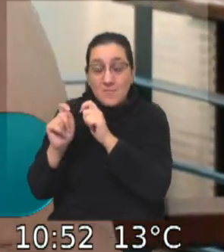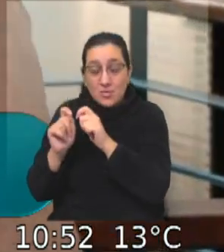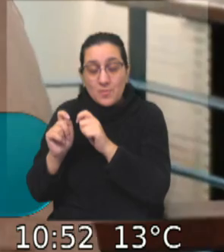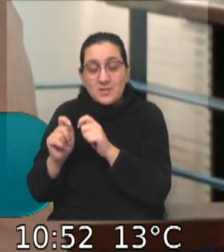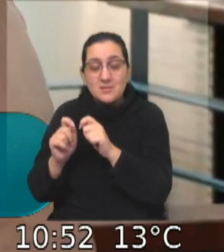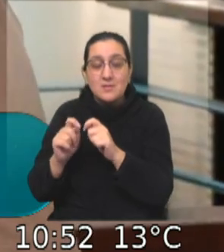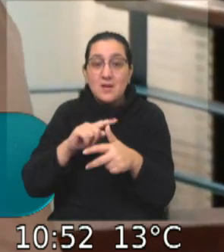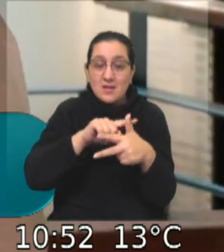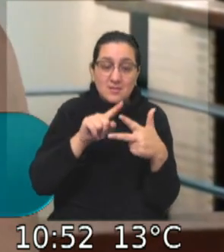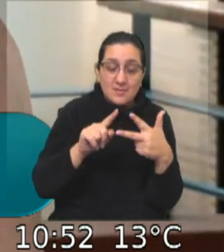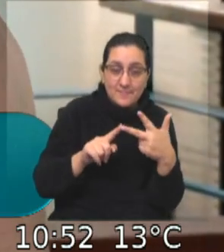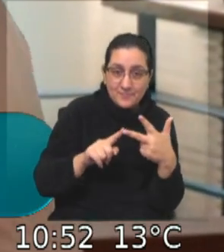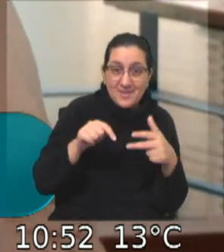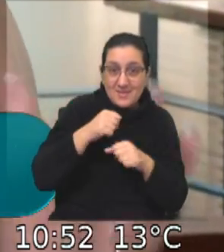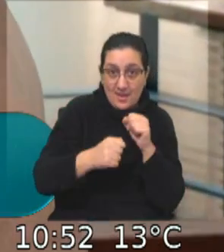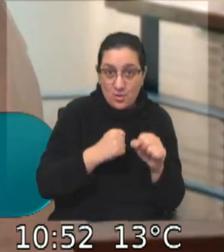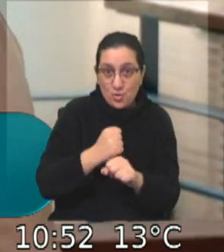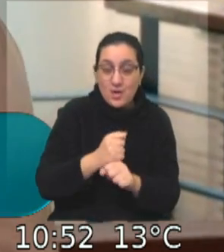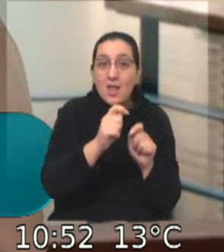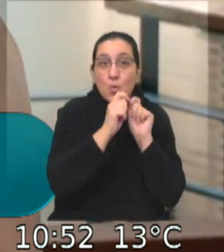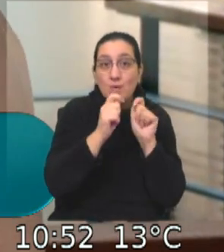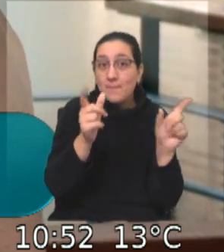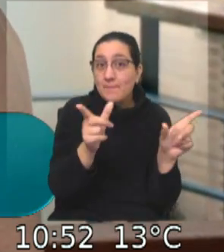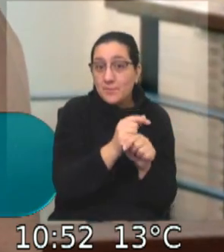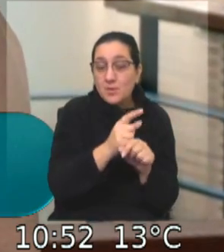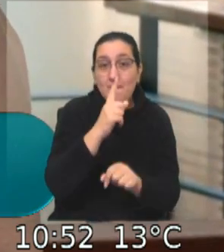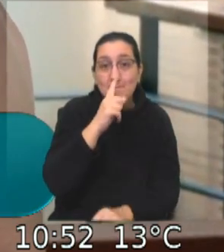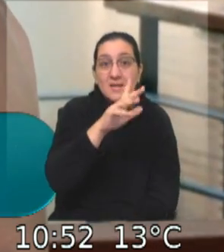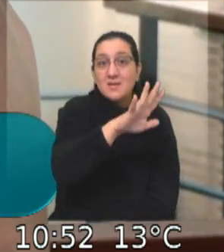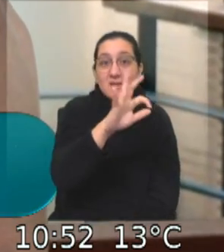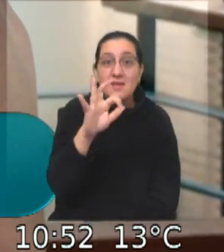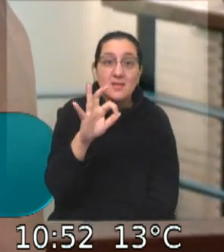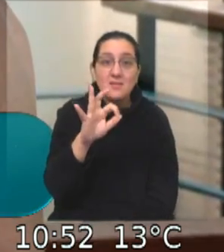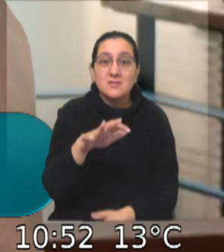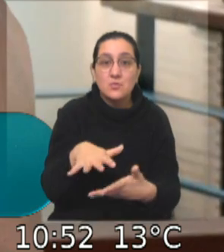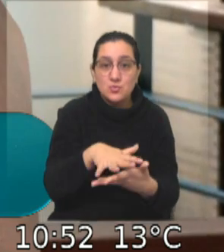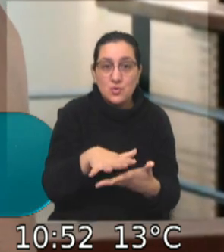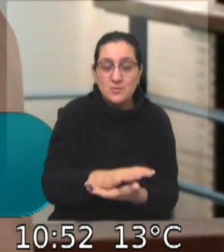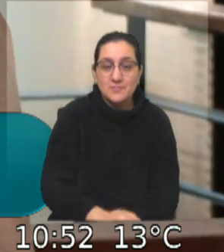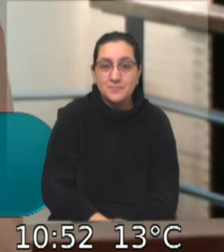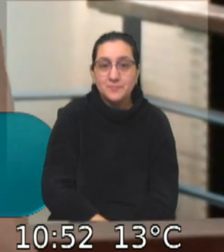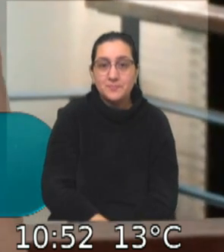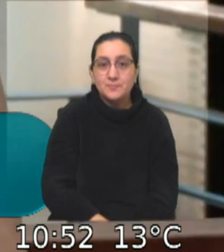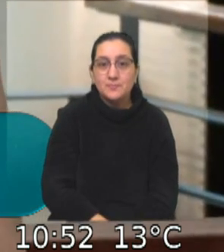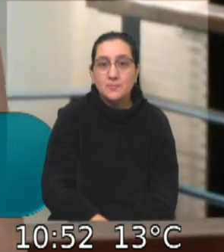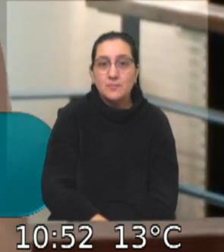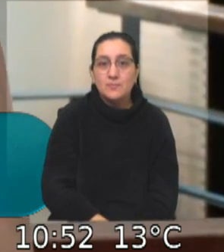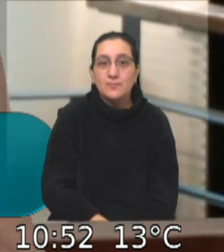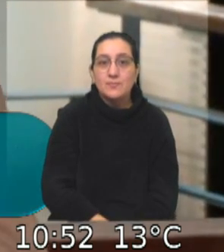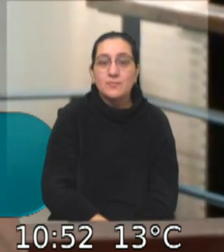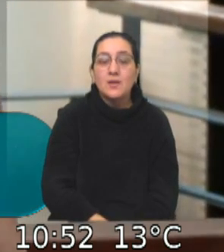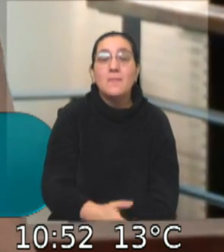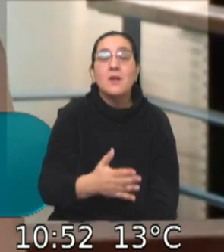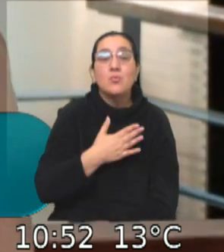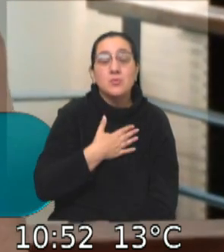técnicas las estamos haciendo en este año. La encuesta ya la cerramos, 1.500 casos, y paradójicamente, digamos, o para